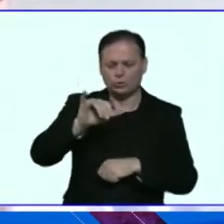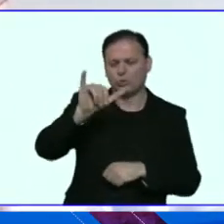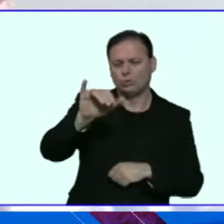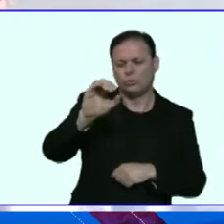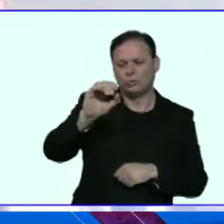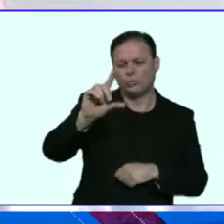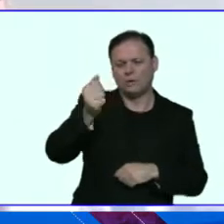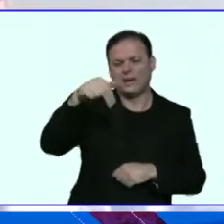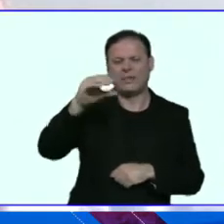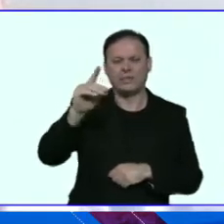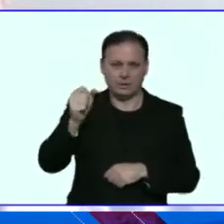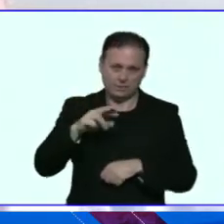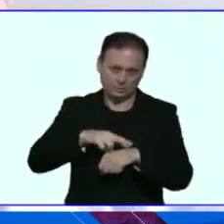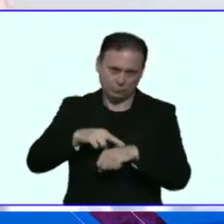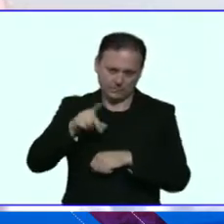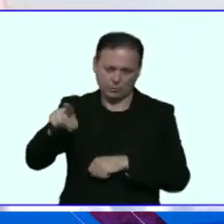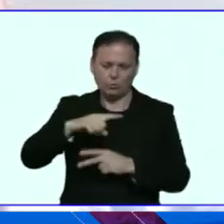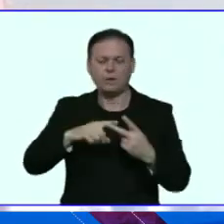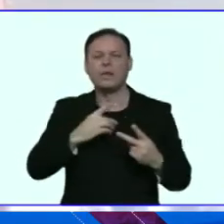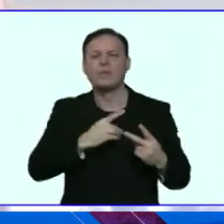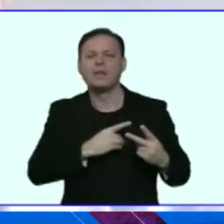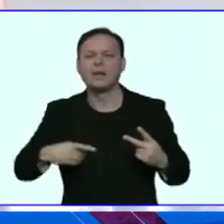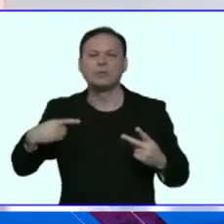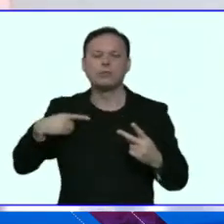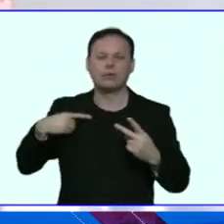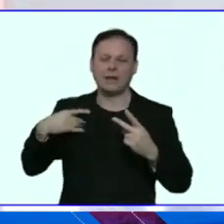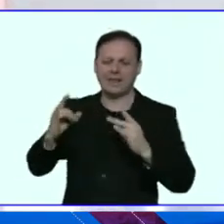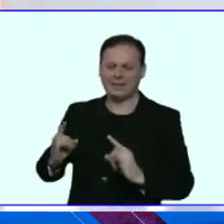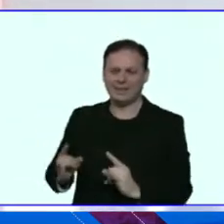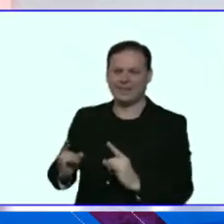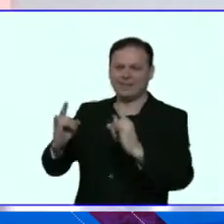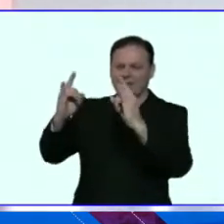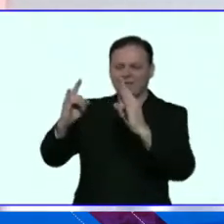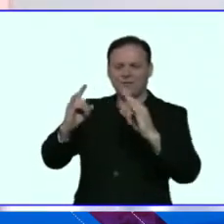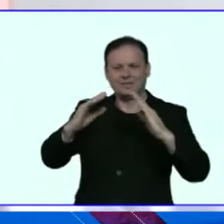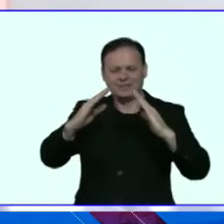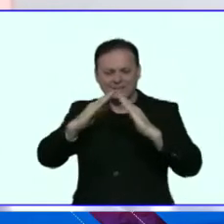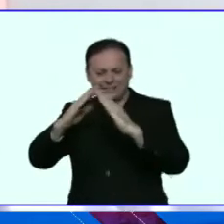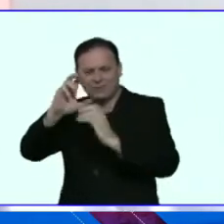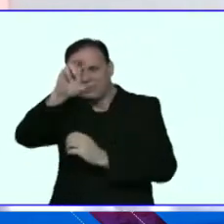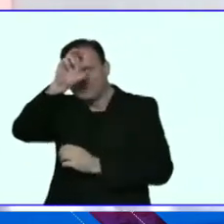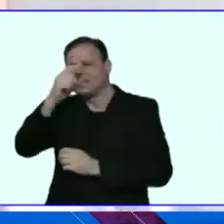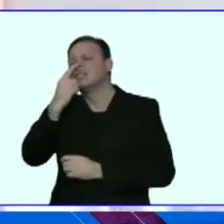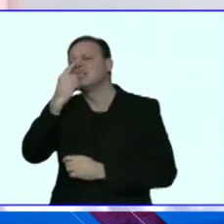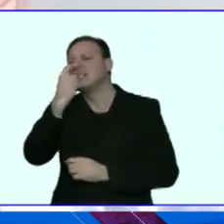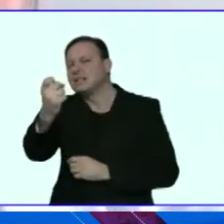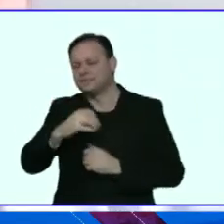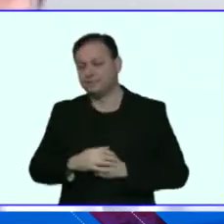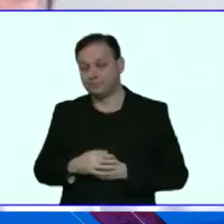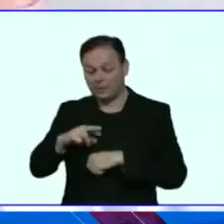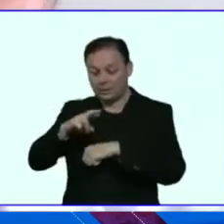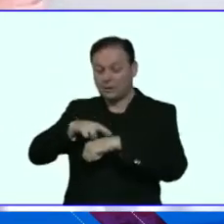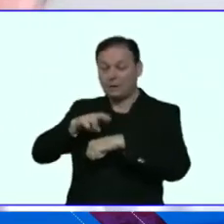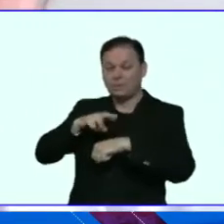de infraestructura, el que tiene que encargarse de mantener las instalaciones? Porque en cada hospital hay como un encargado.